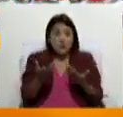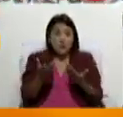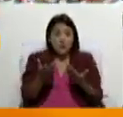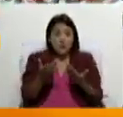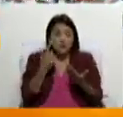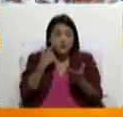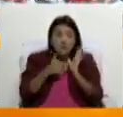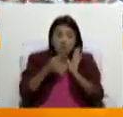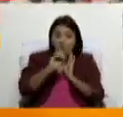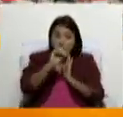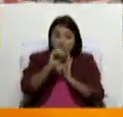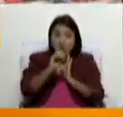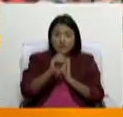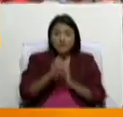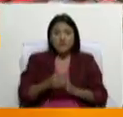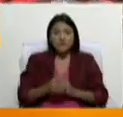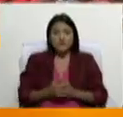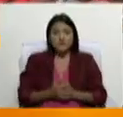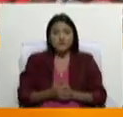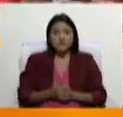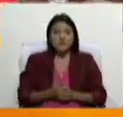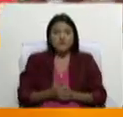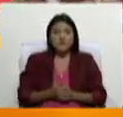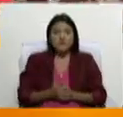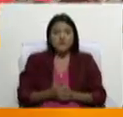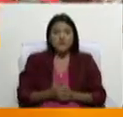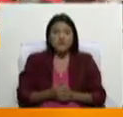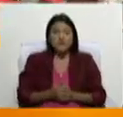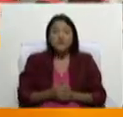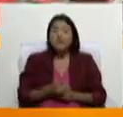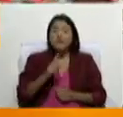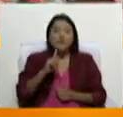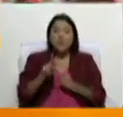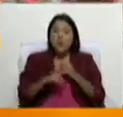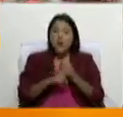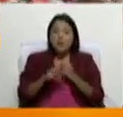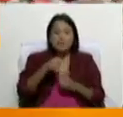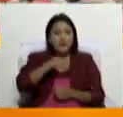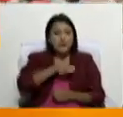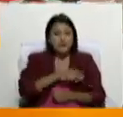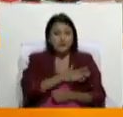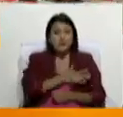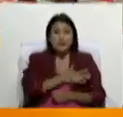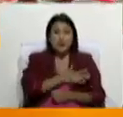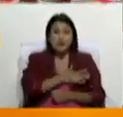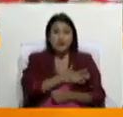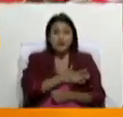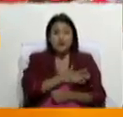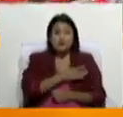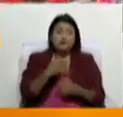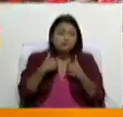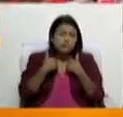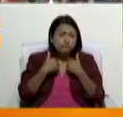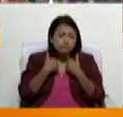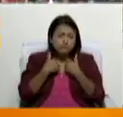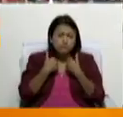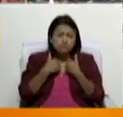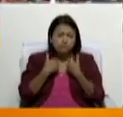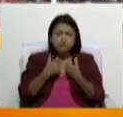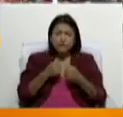Venezuela, pero así están invisibilizando a todo el pueblo de Palestina, que lo que ha hecho es sufrir